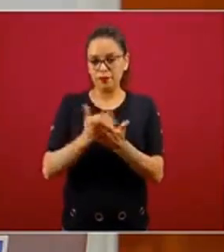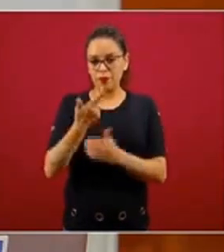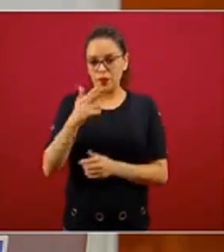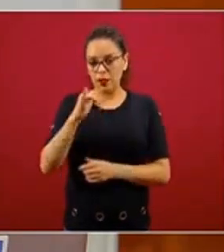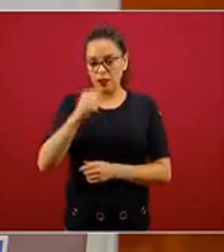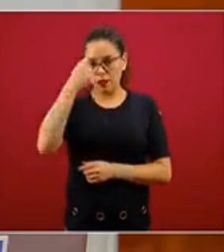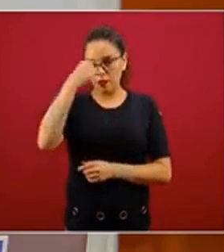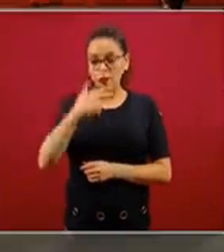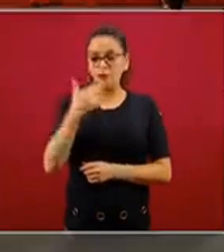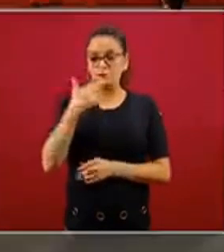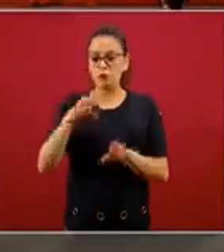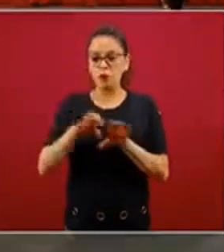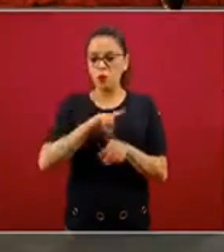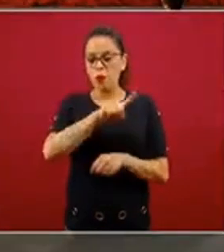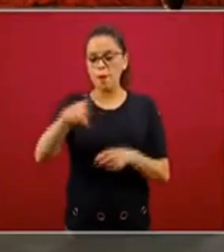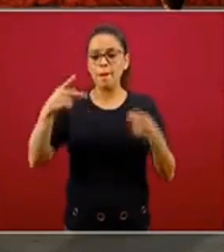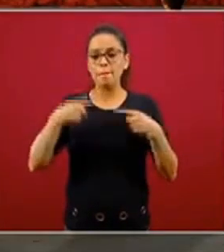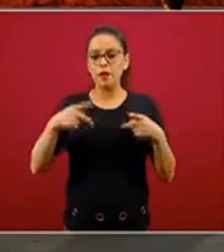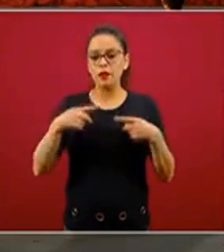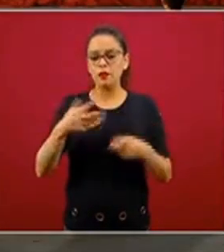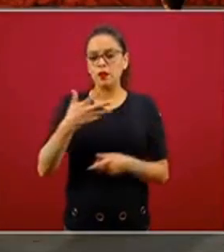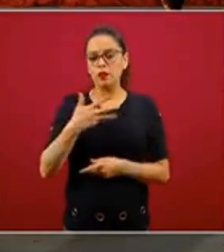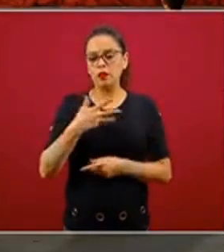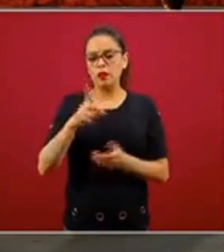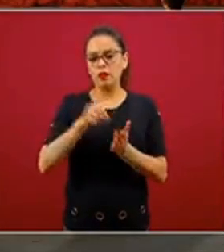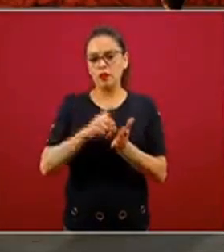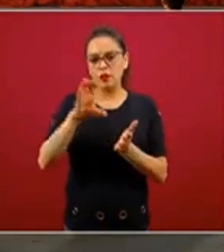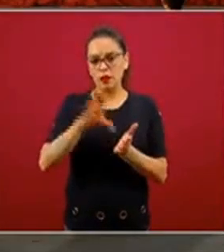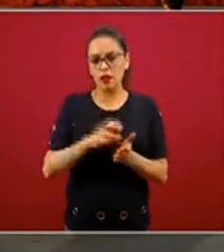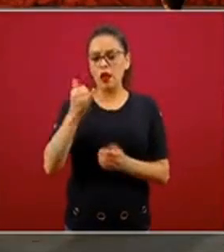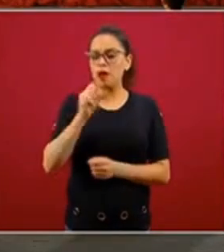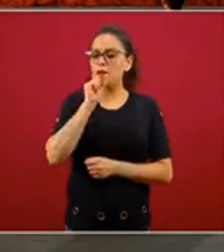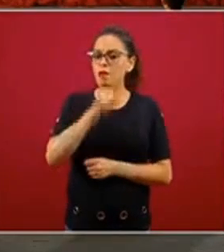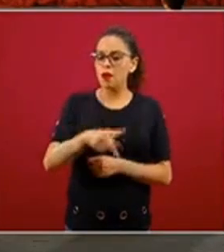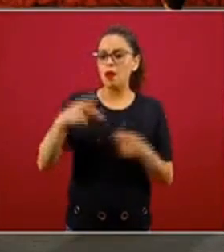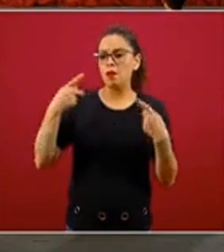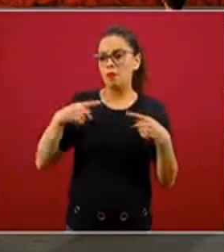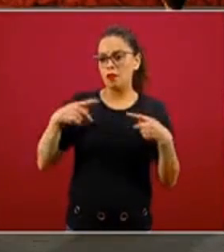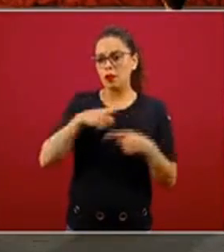discapacidad como las personas que son cuidadoras de estas personas que viven con